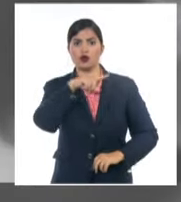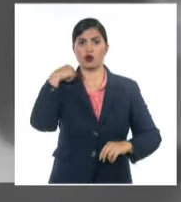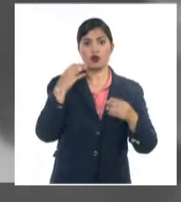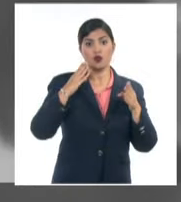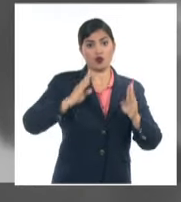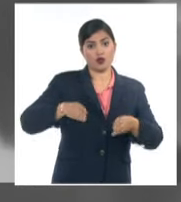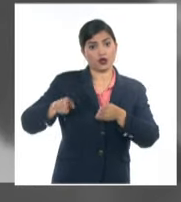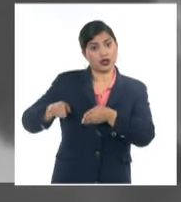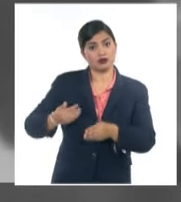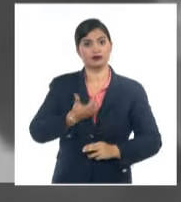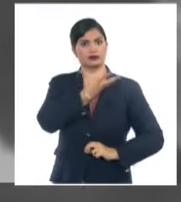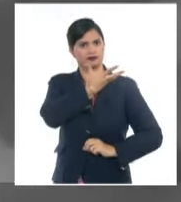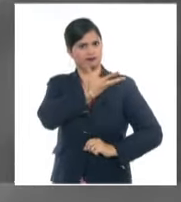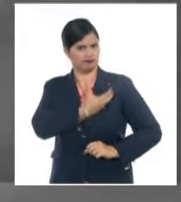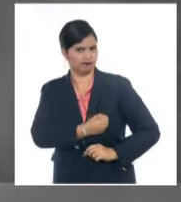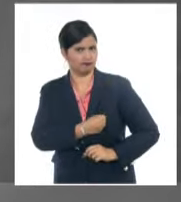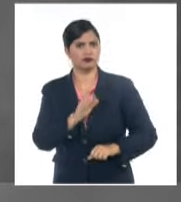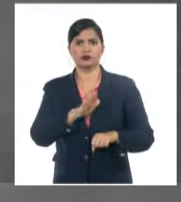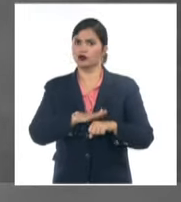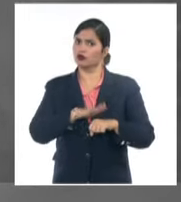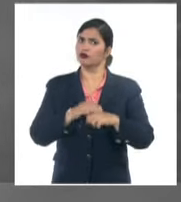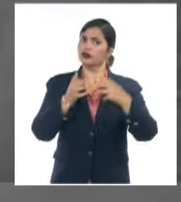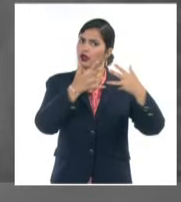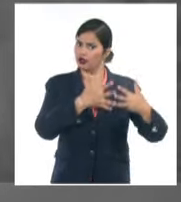obreros e hijos de humildes,